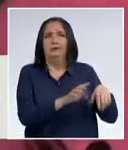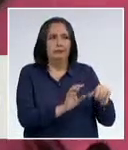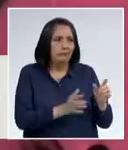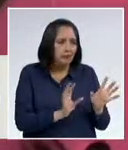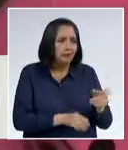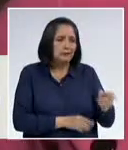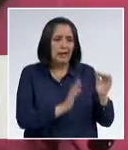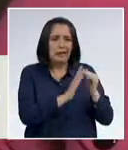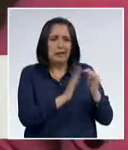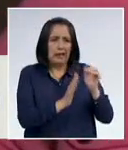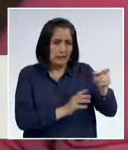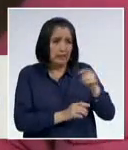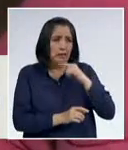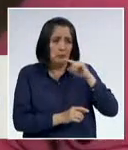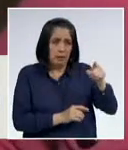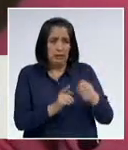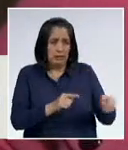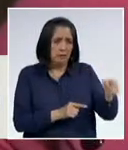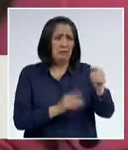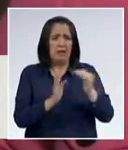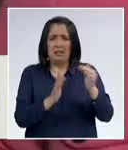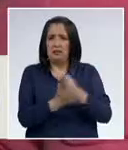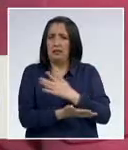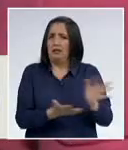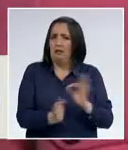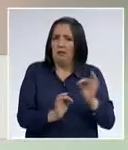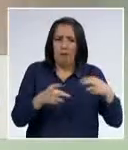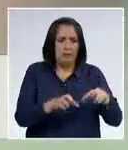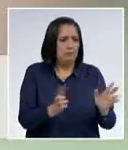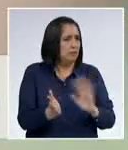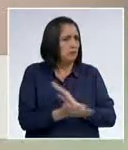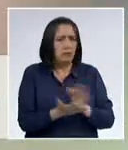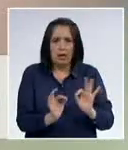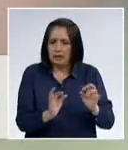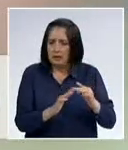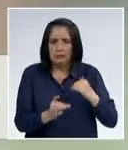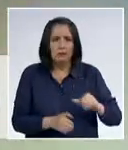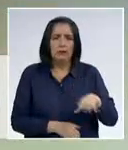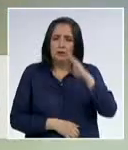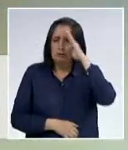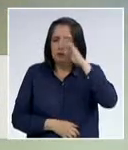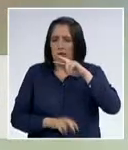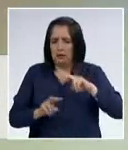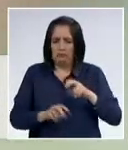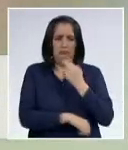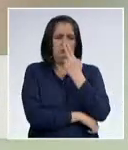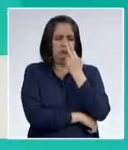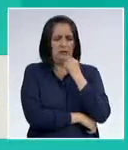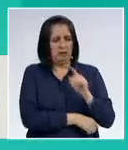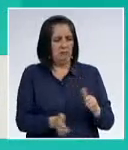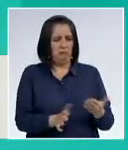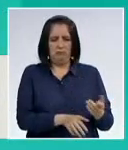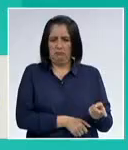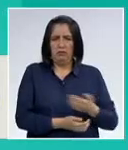Además, esa casa de la señora que vive acá a la vuelta es una casa clandestina, no tiene permiso. La policía investiga la extraña muerte del pequeño.